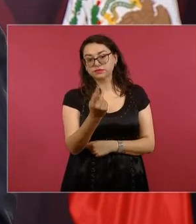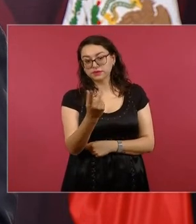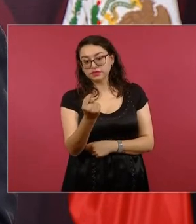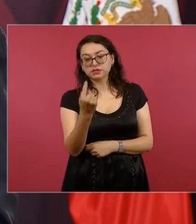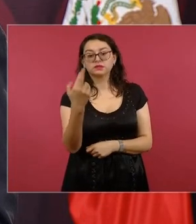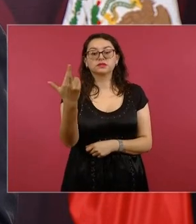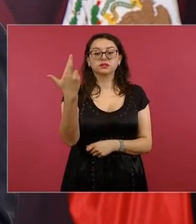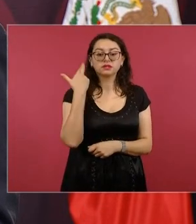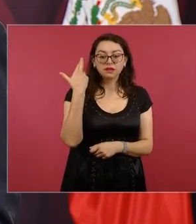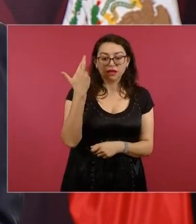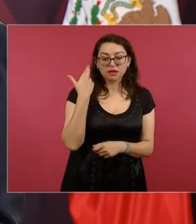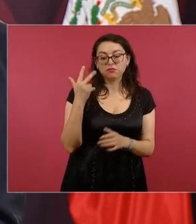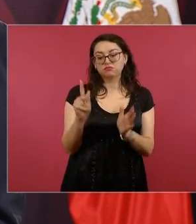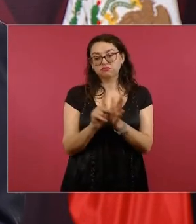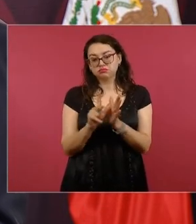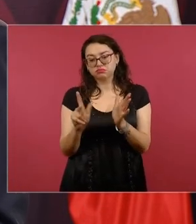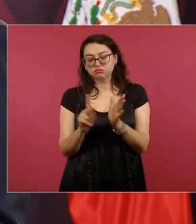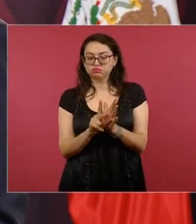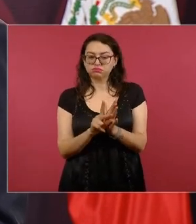que, si pueden,